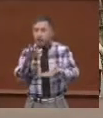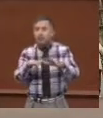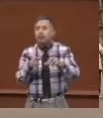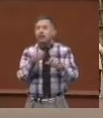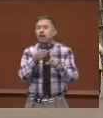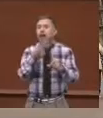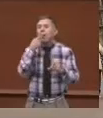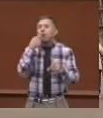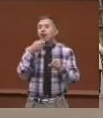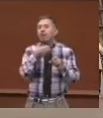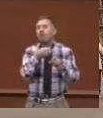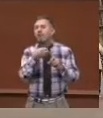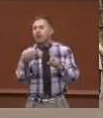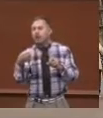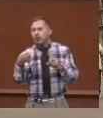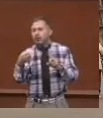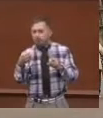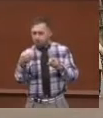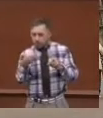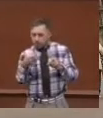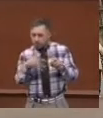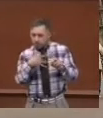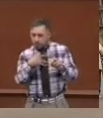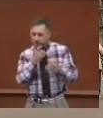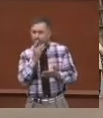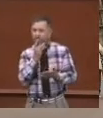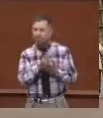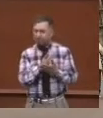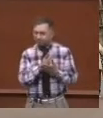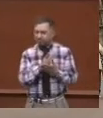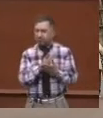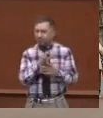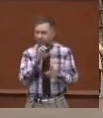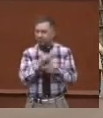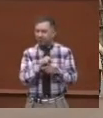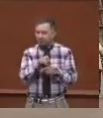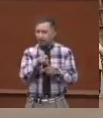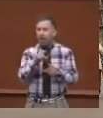que delatan que respondían a una instrucción común.